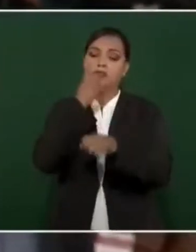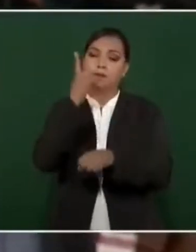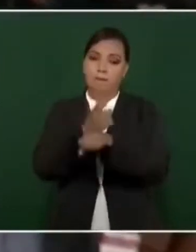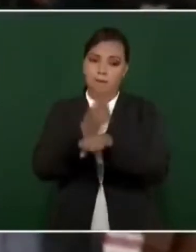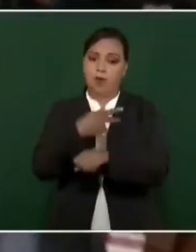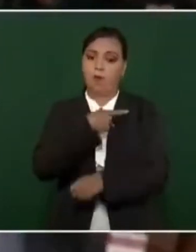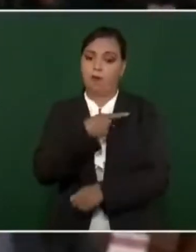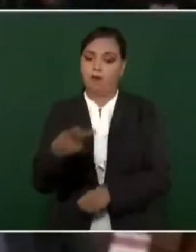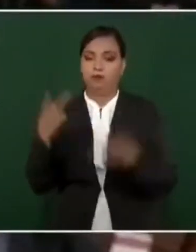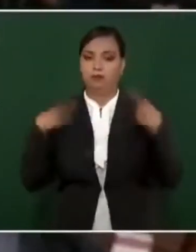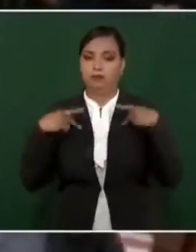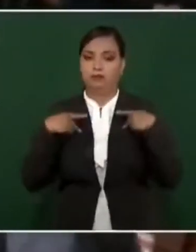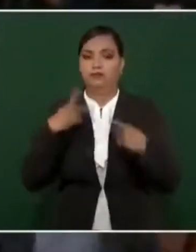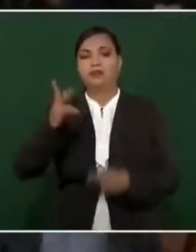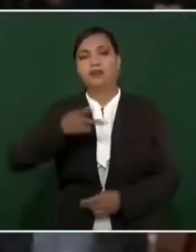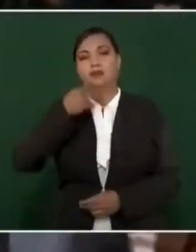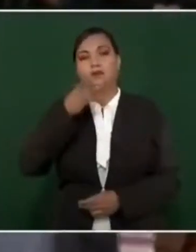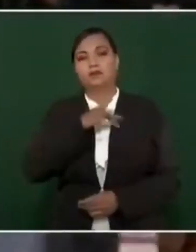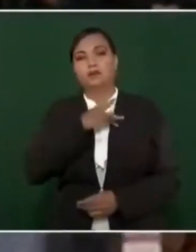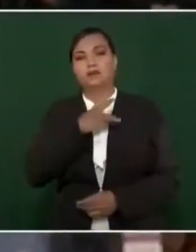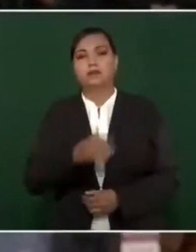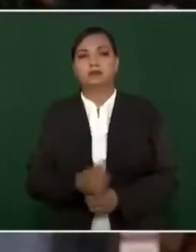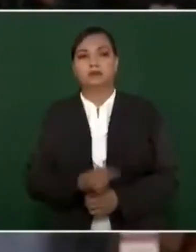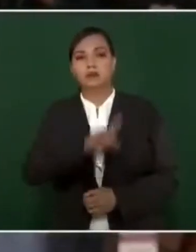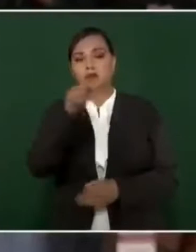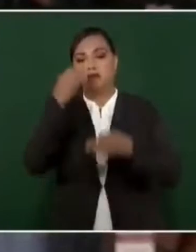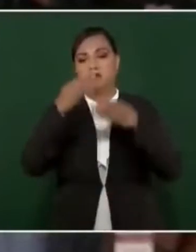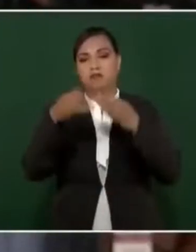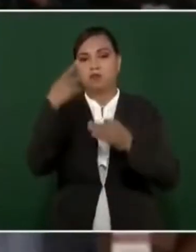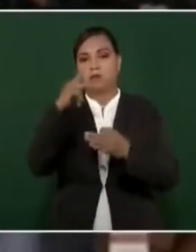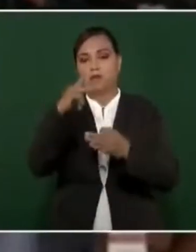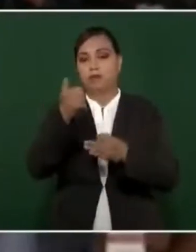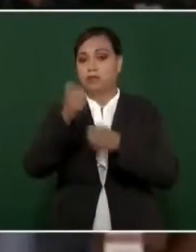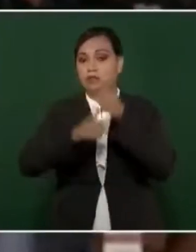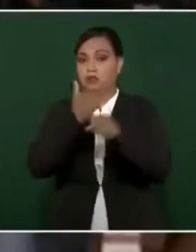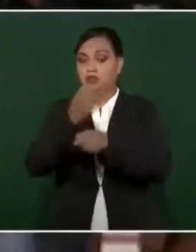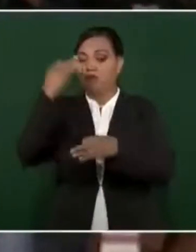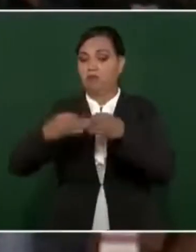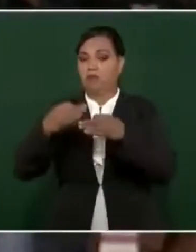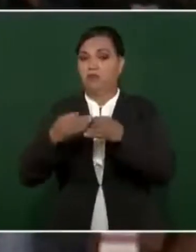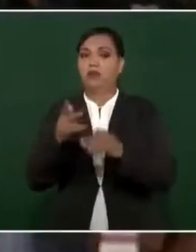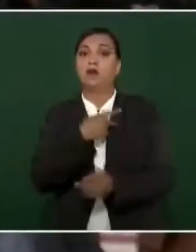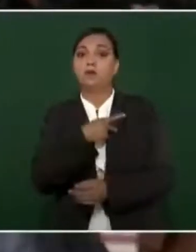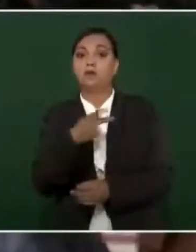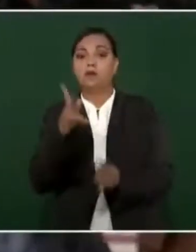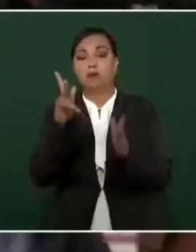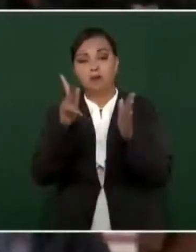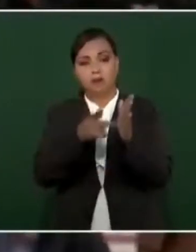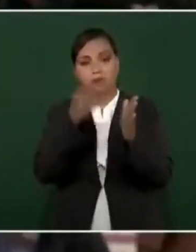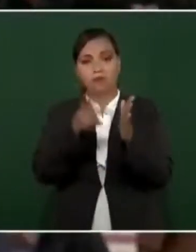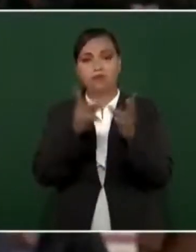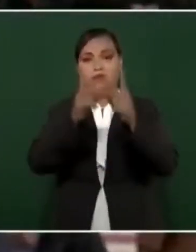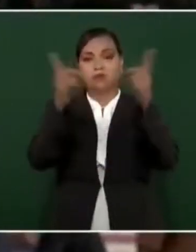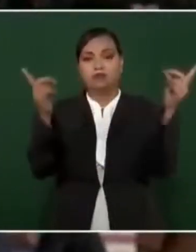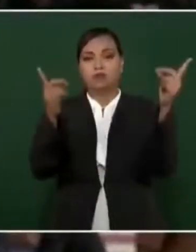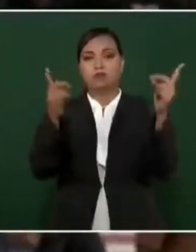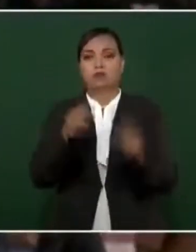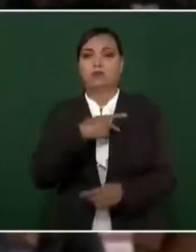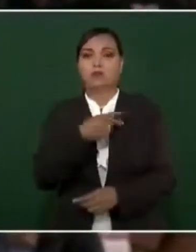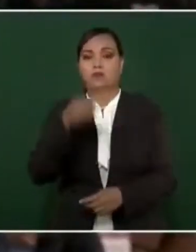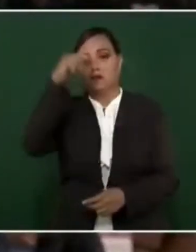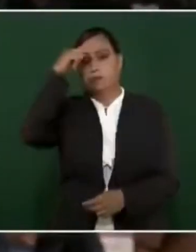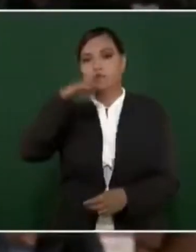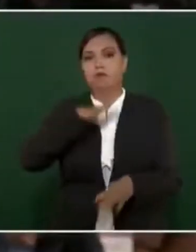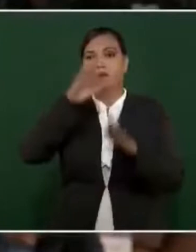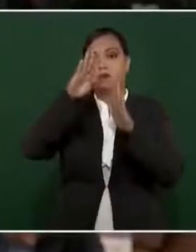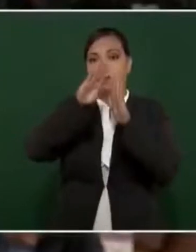sexenio estos niveles de pobreza los diferentes niveles de pobreza en México van a disminuir, si esa estrategia que usted ha